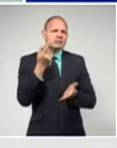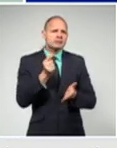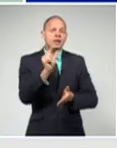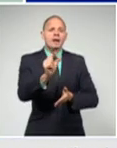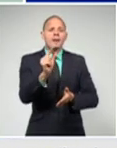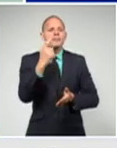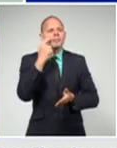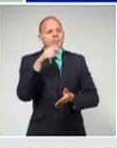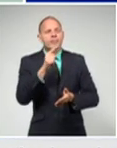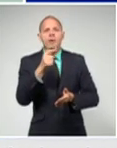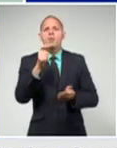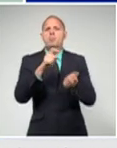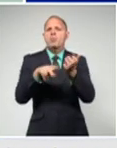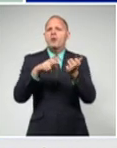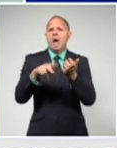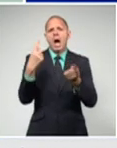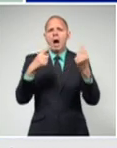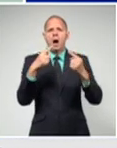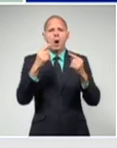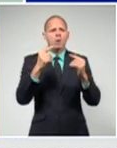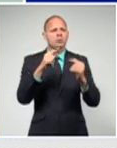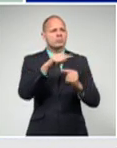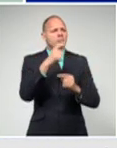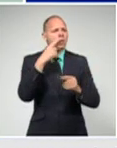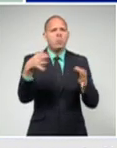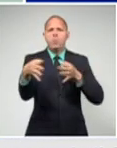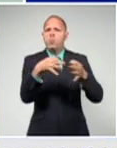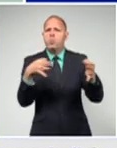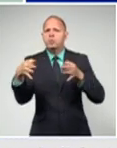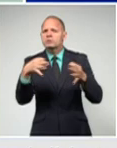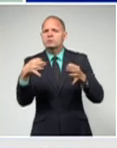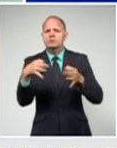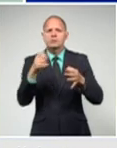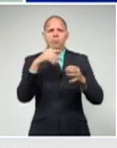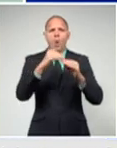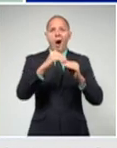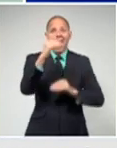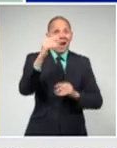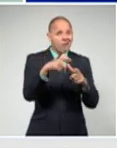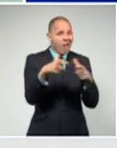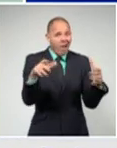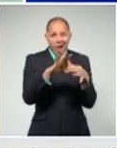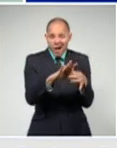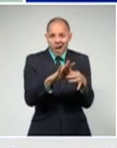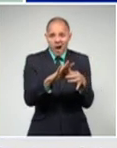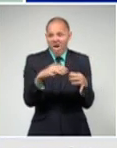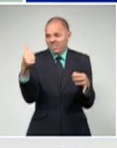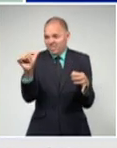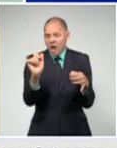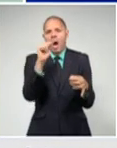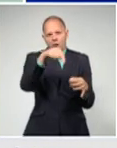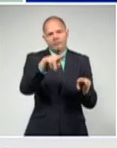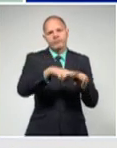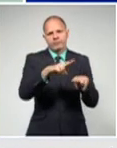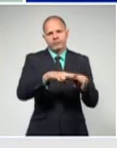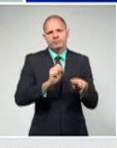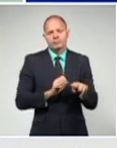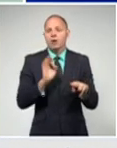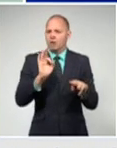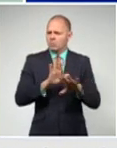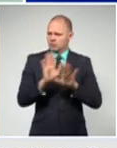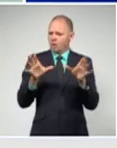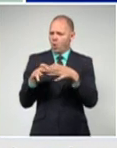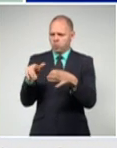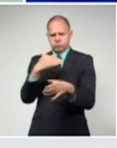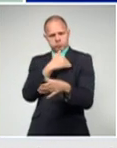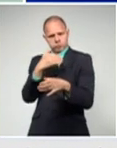más elevada, pues 10 corresponden a la provincia. Reitero, se trabaja, su Consejo de Defensa